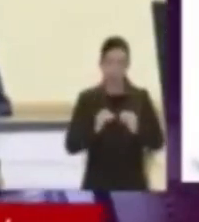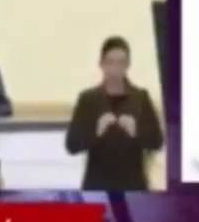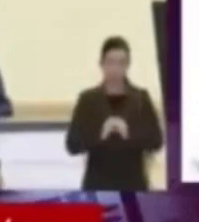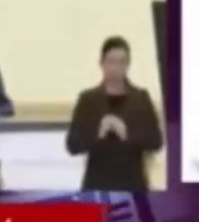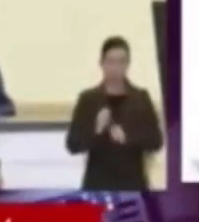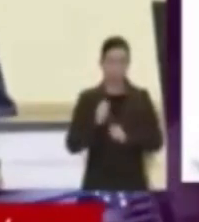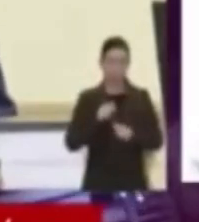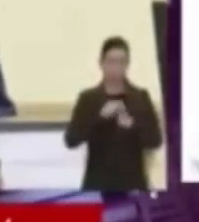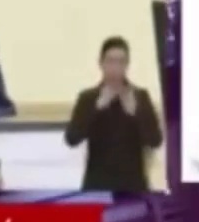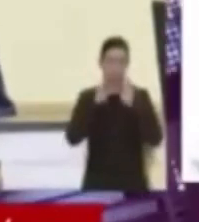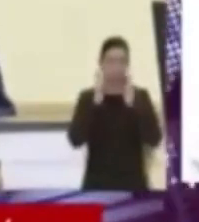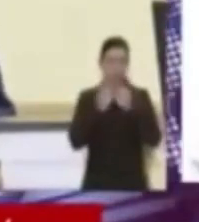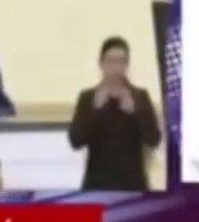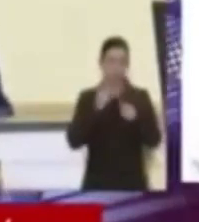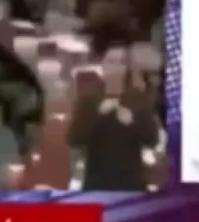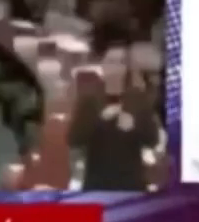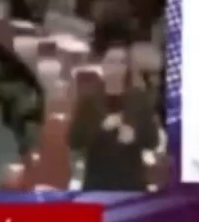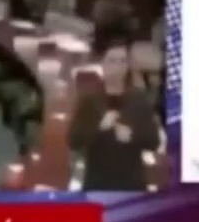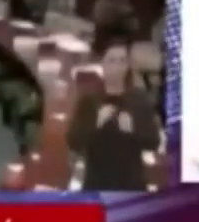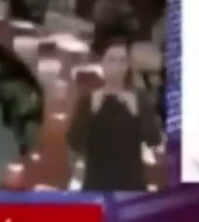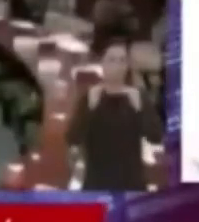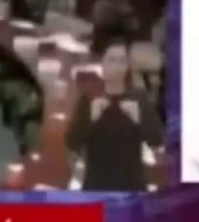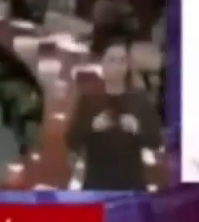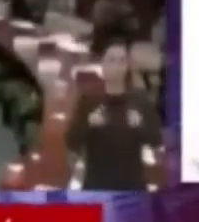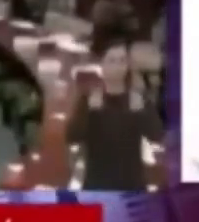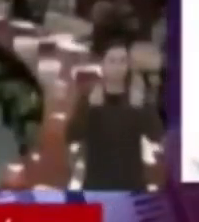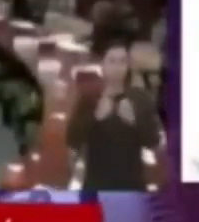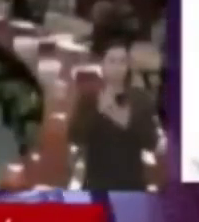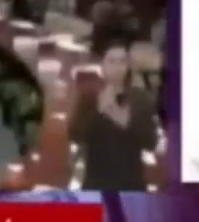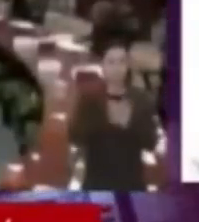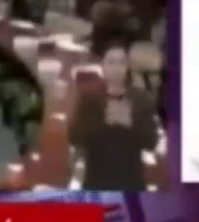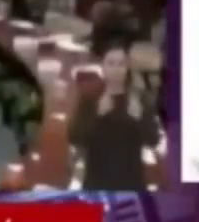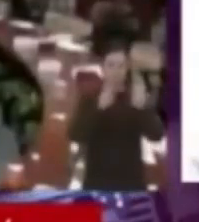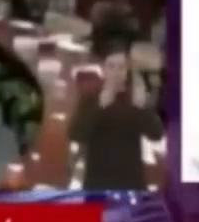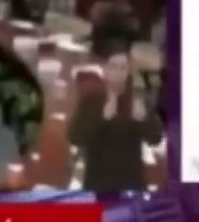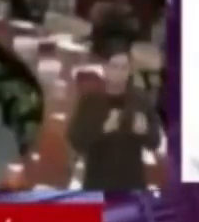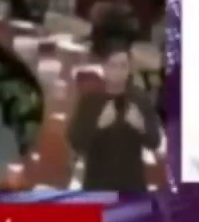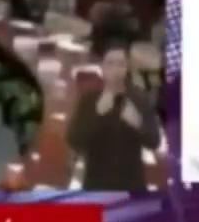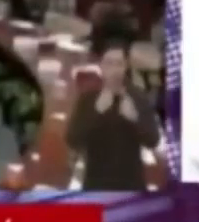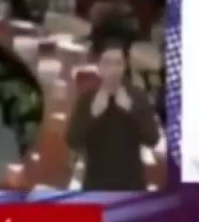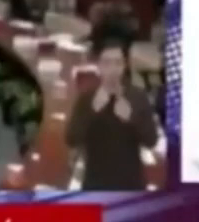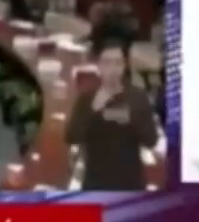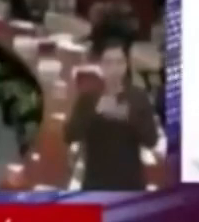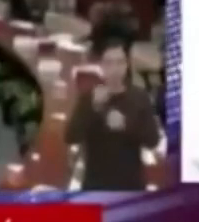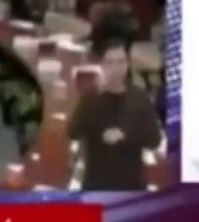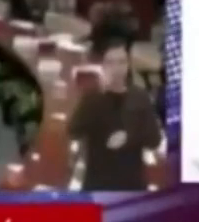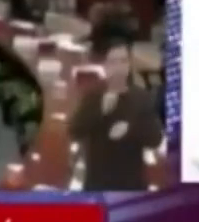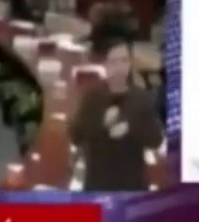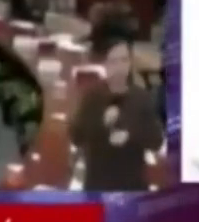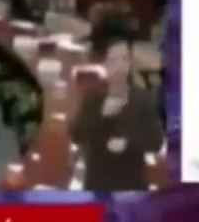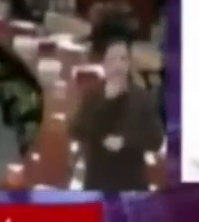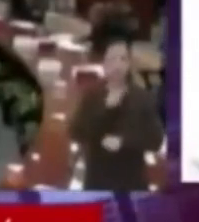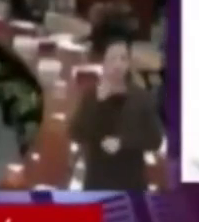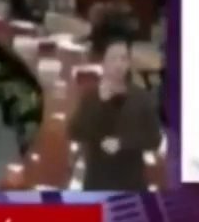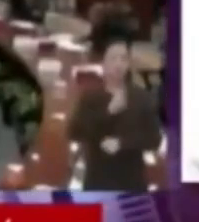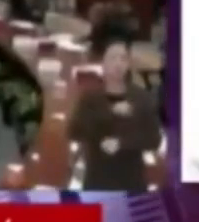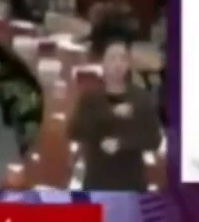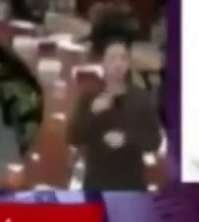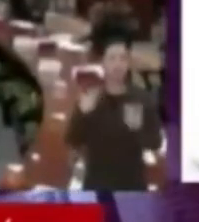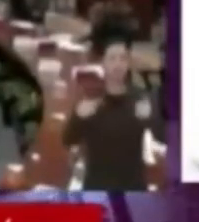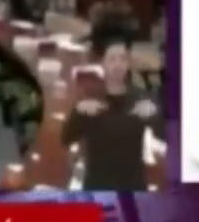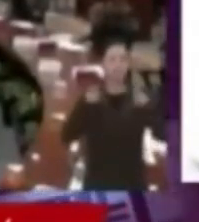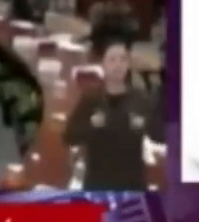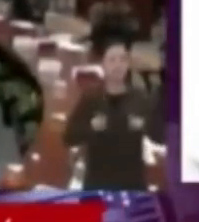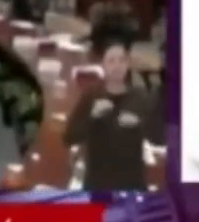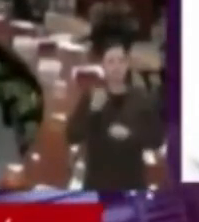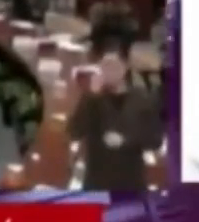PRI. Pero para mí lo importante, Pepe, no es el PRI ni los personajes que en este momento